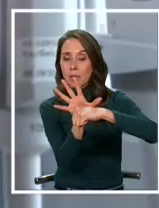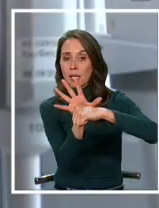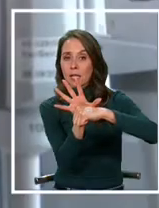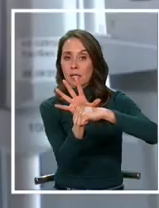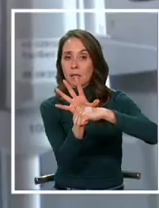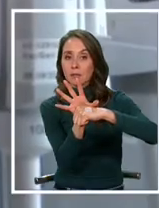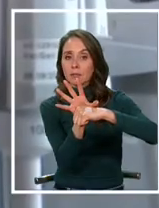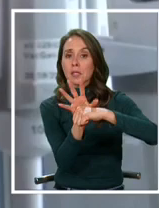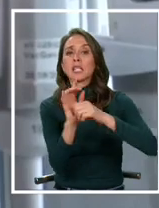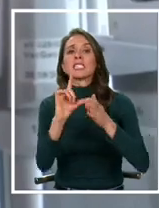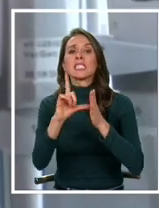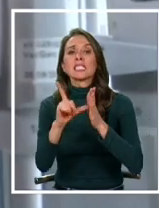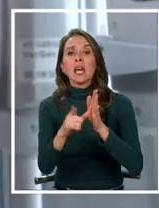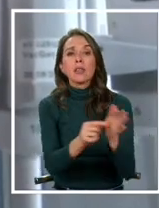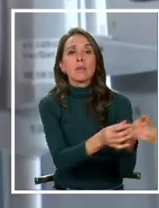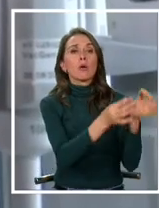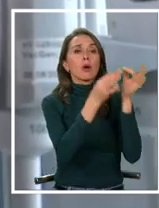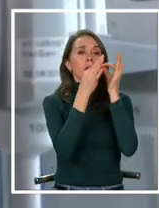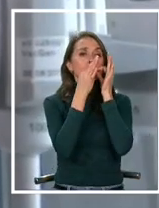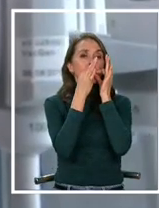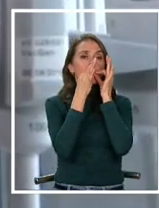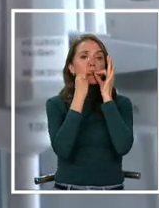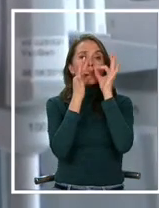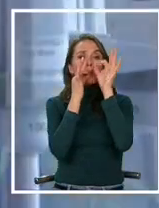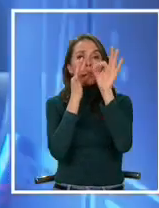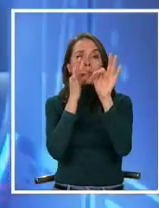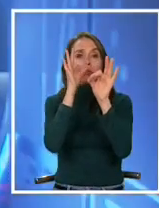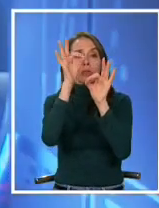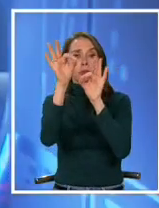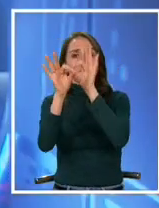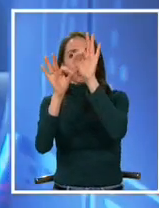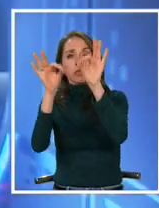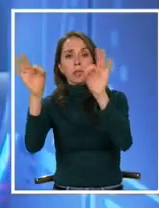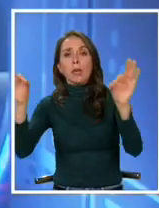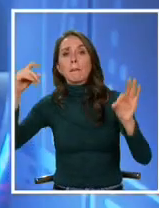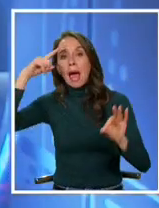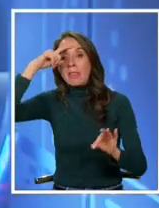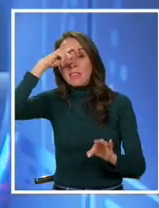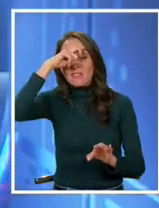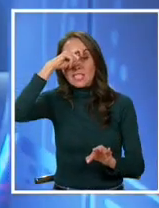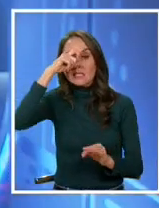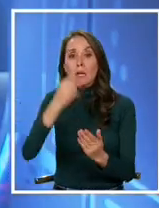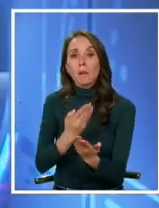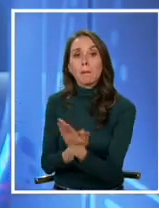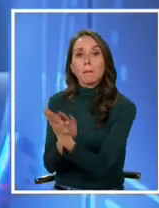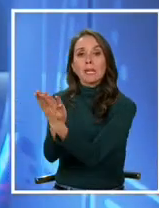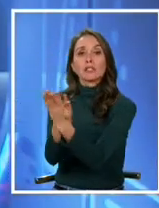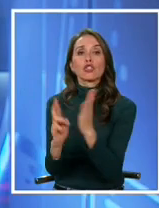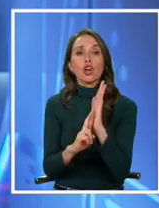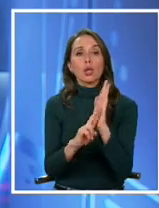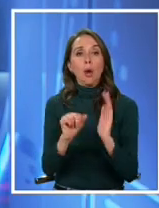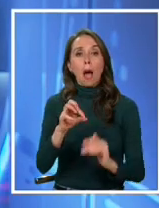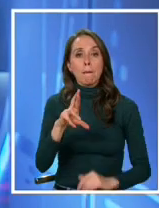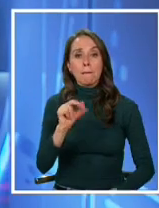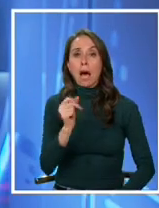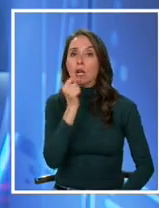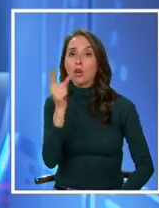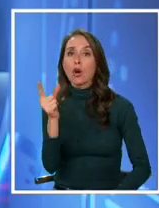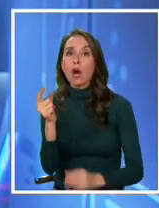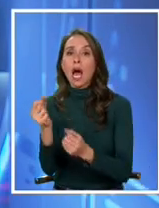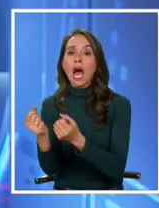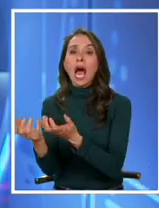transmisibilidad lenta y más difícil luego de presentar un recurso de Amparo donde se acusaron posibles